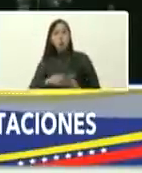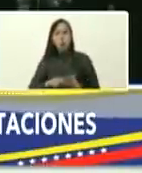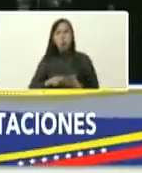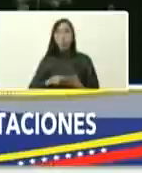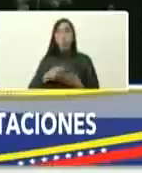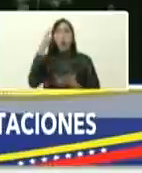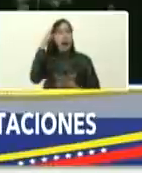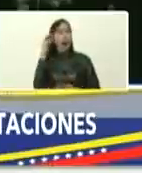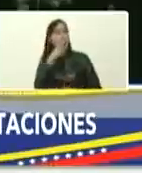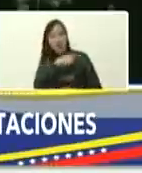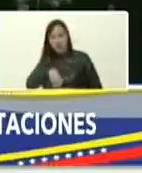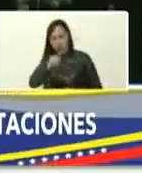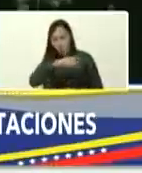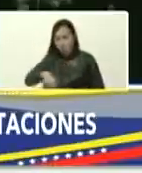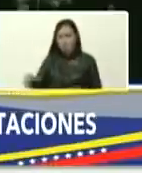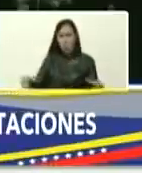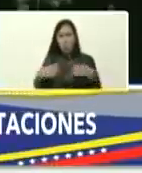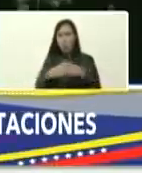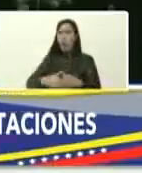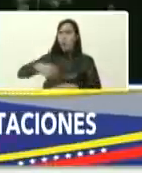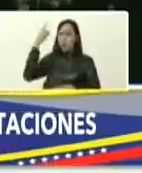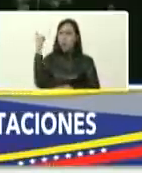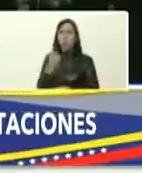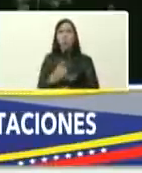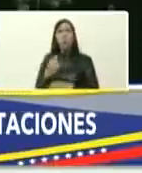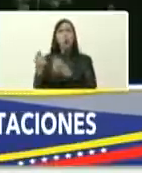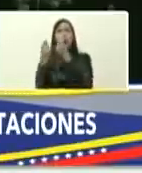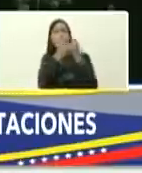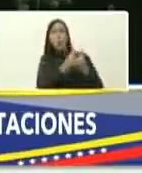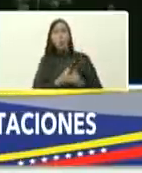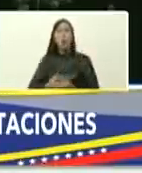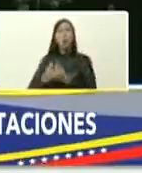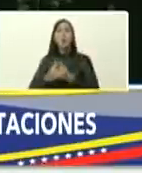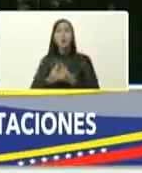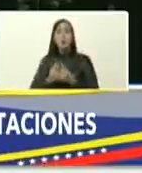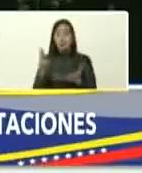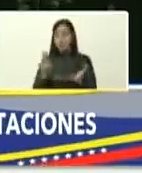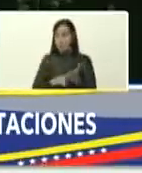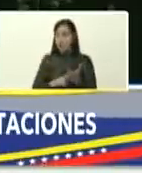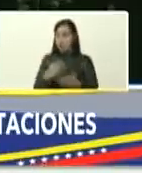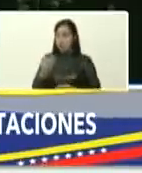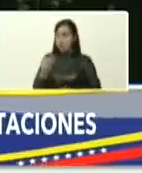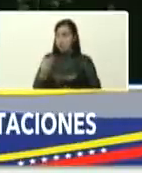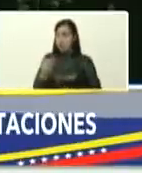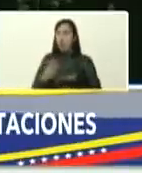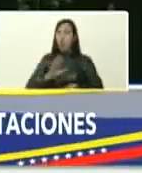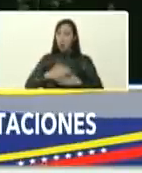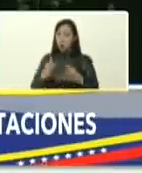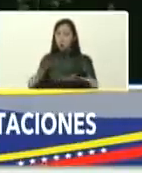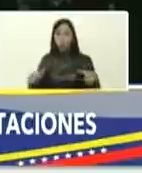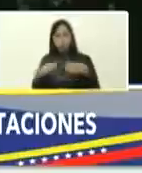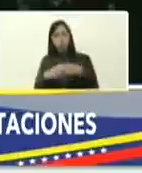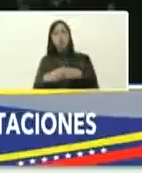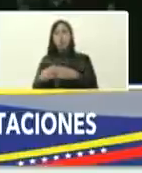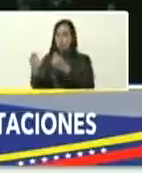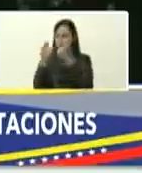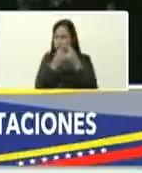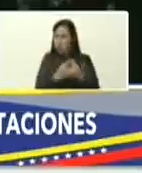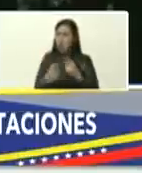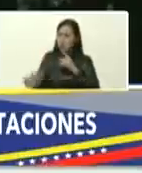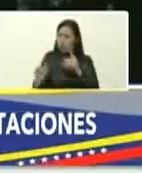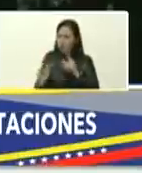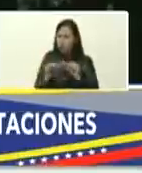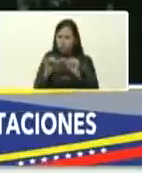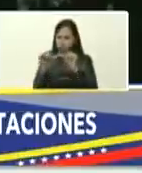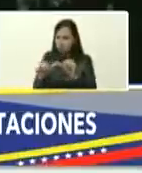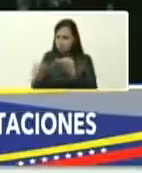Arriaza, con rectoría económica, ¿verdad? Con diálogo, Consejo Nacional de la Economía, diálogo